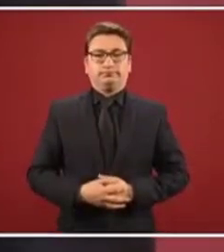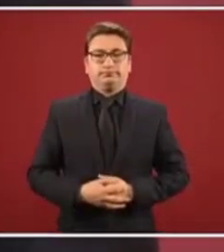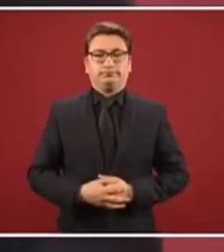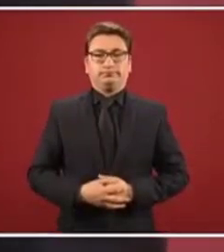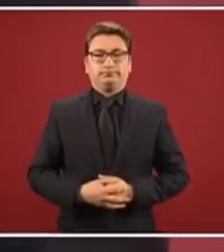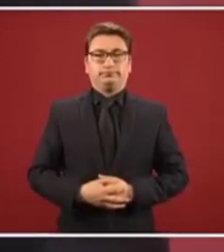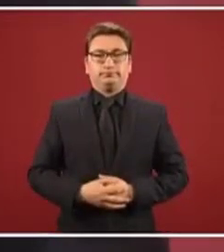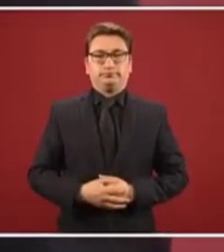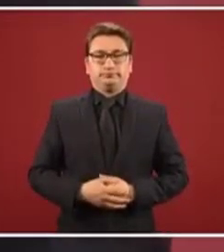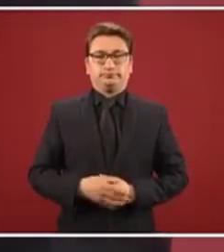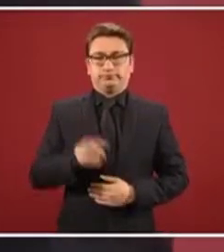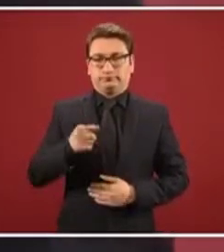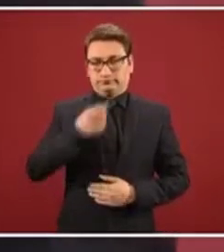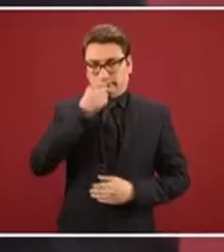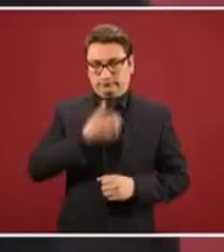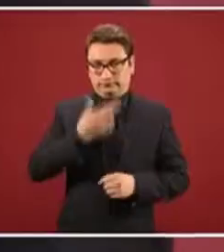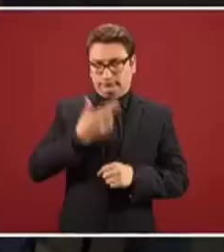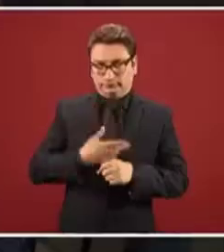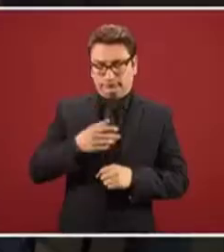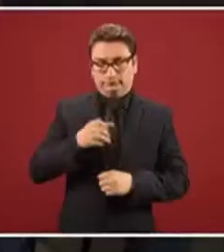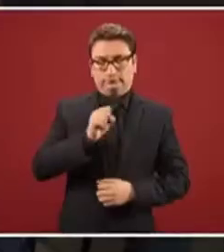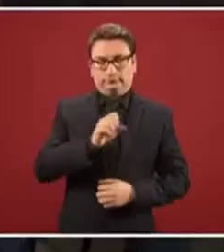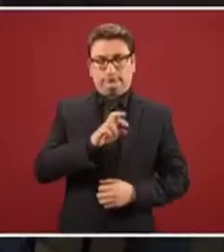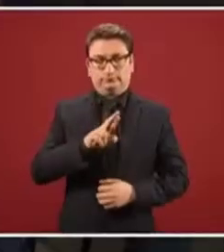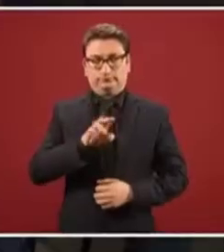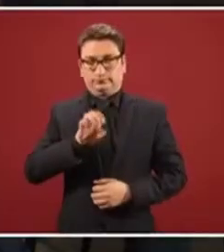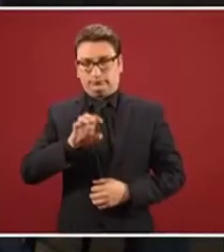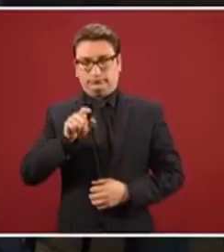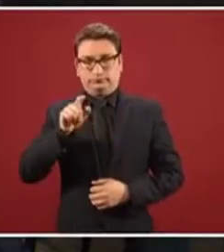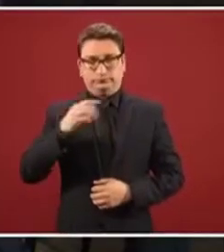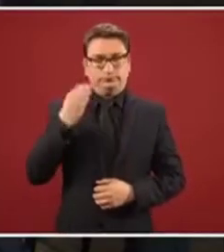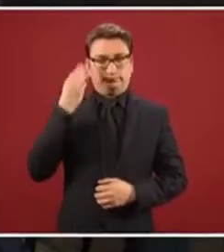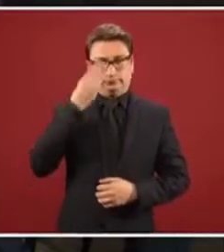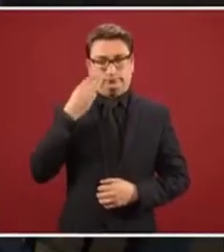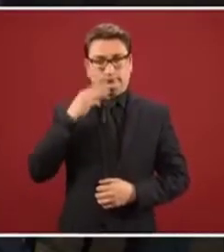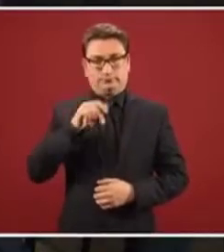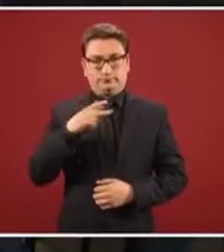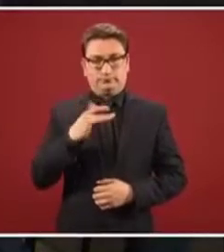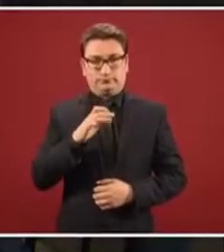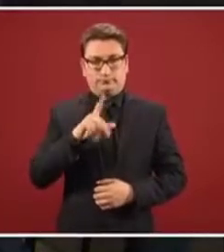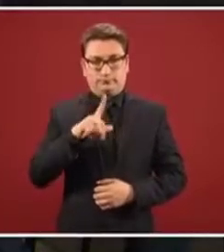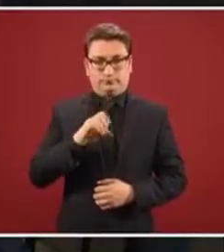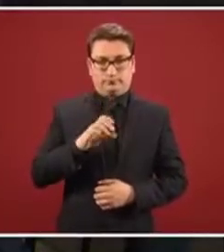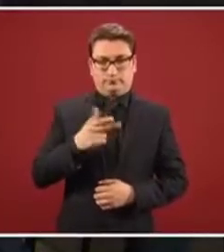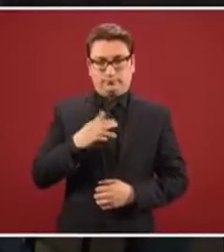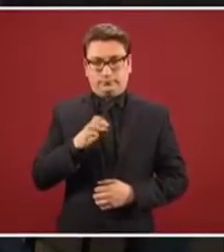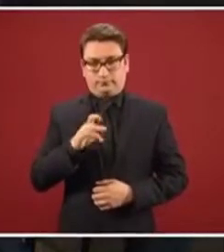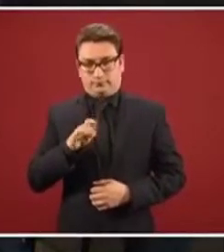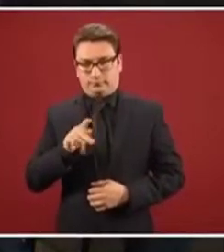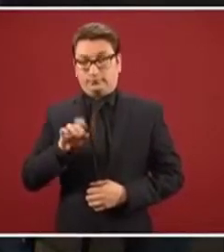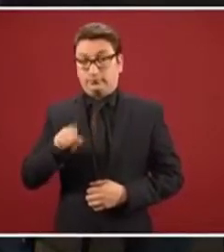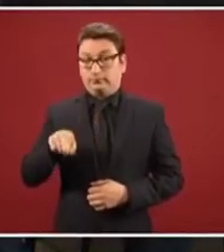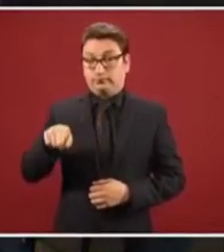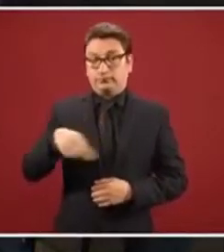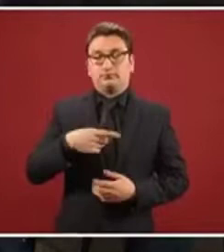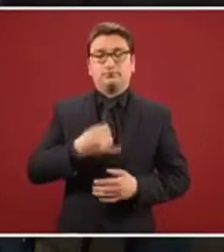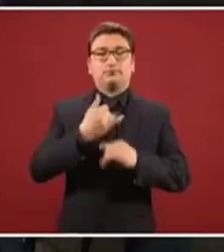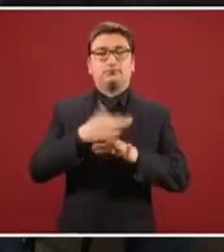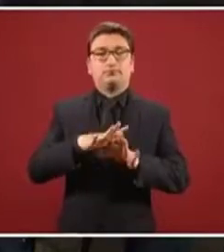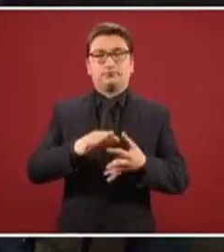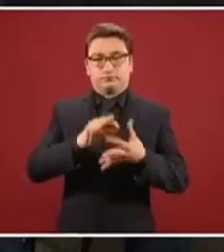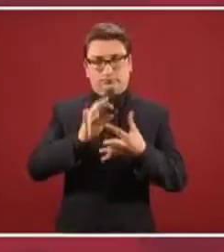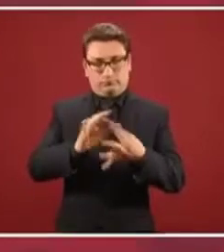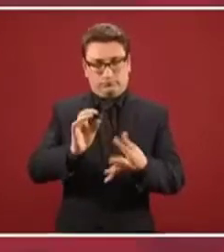el secretario de Relaciones Exteriores, Marcelo Ebrard, les va a informar sobre la